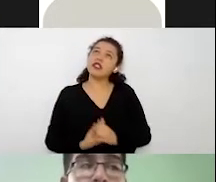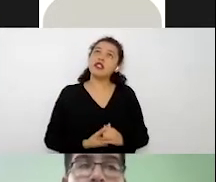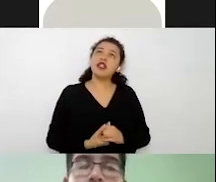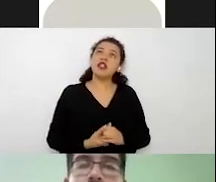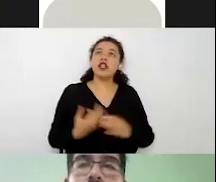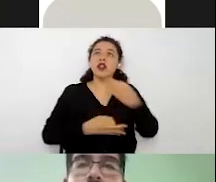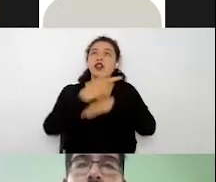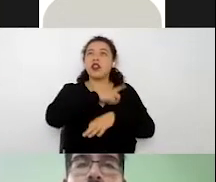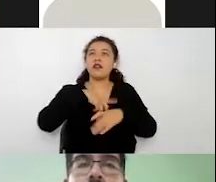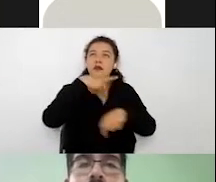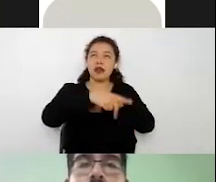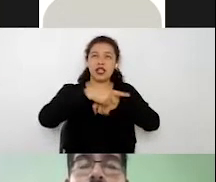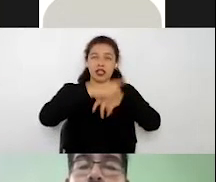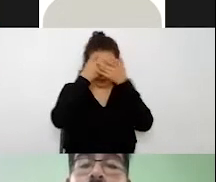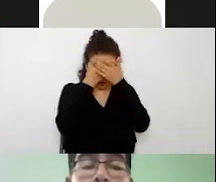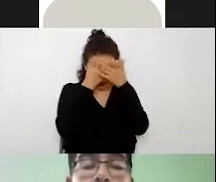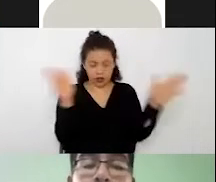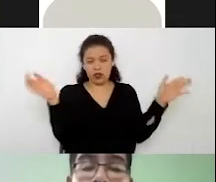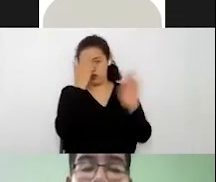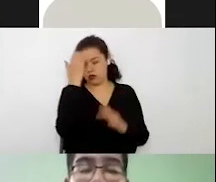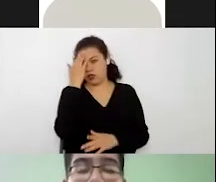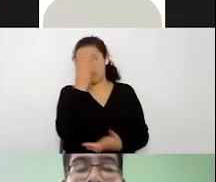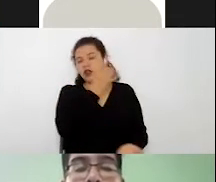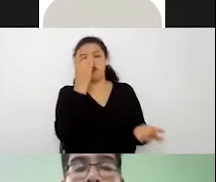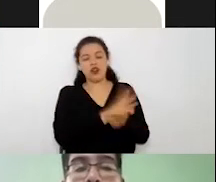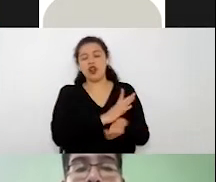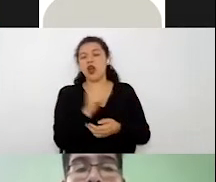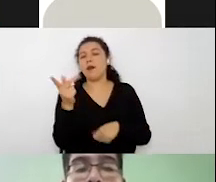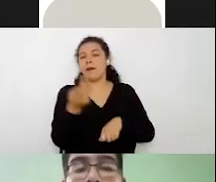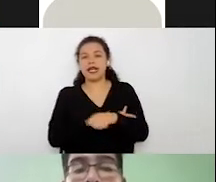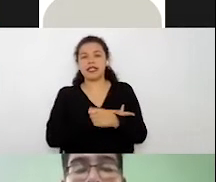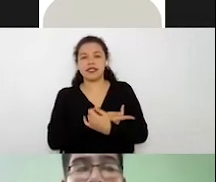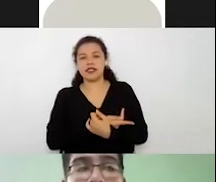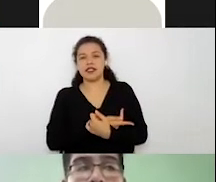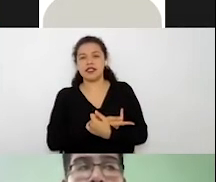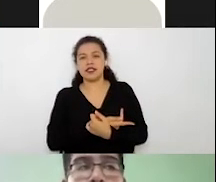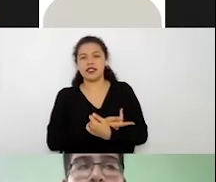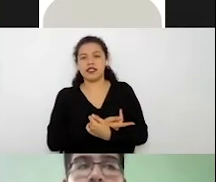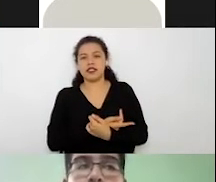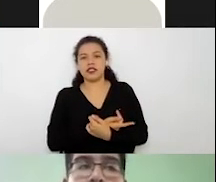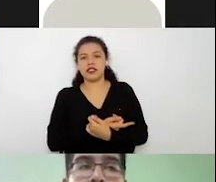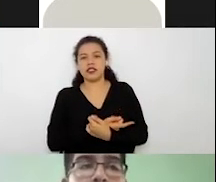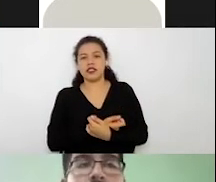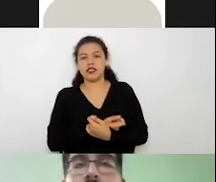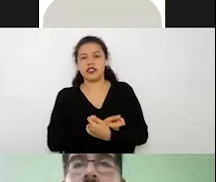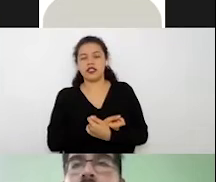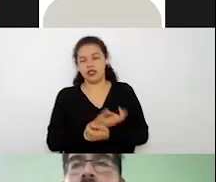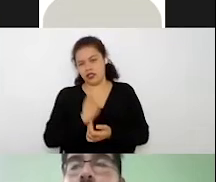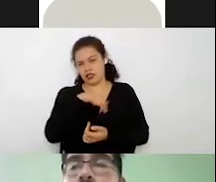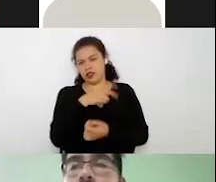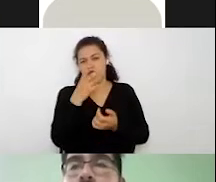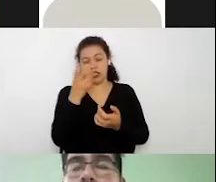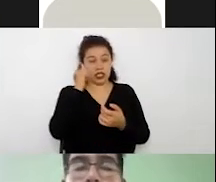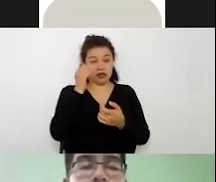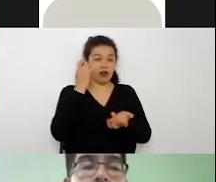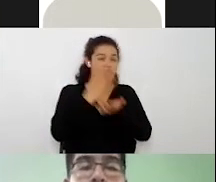de los riesgos a los que estamos expuestos, que no solamente nos puede pasar algún riesgo al que estamos expuestos en nuestra casa, que puede